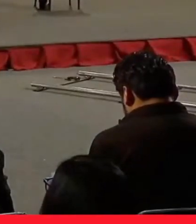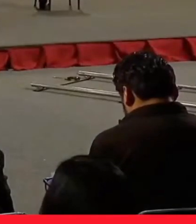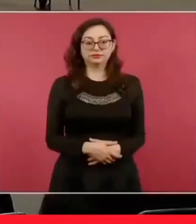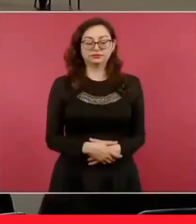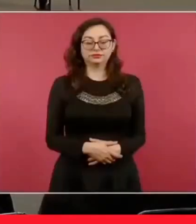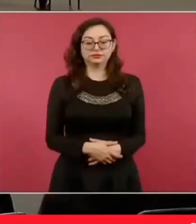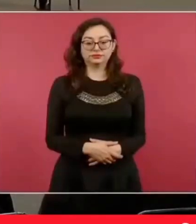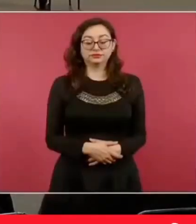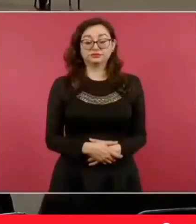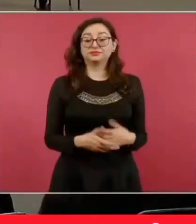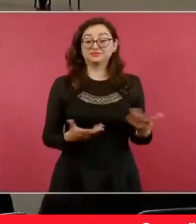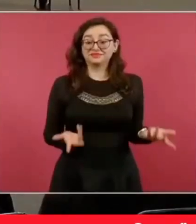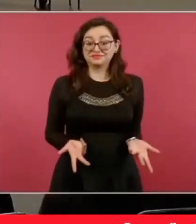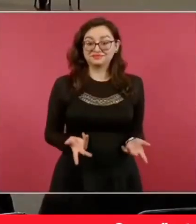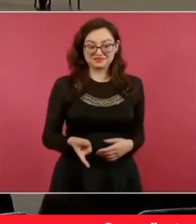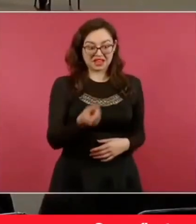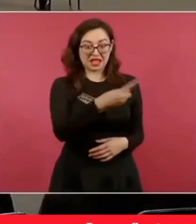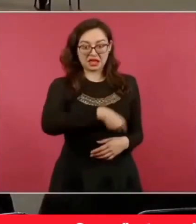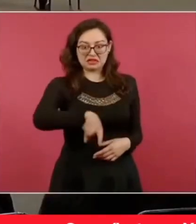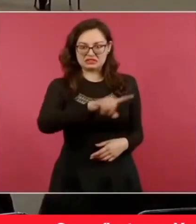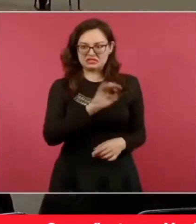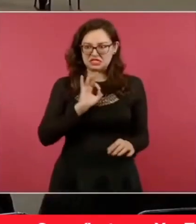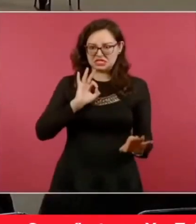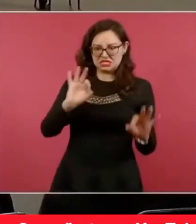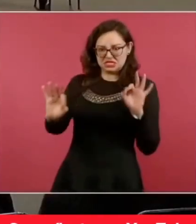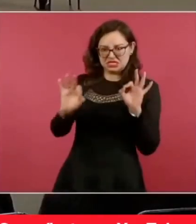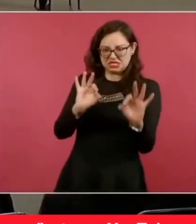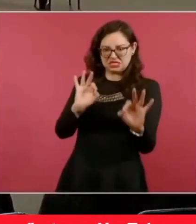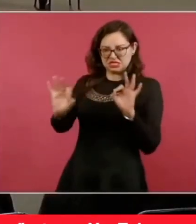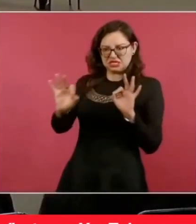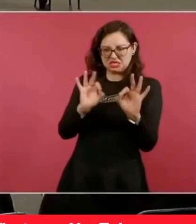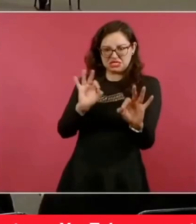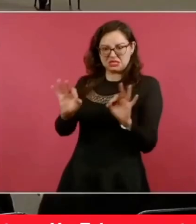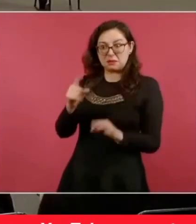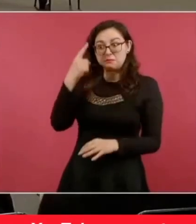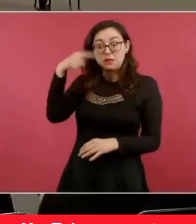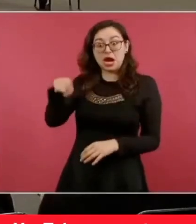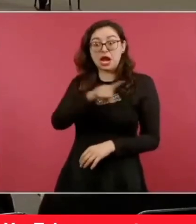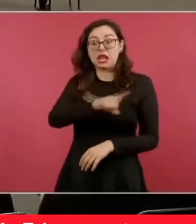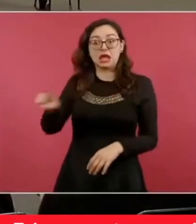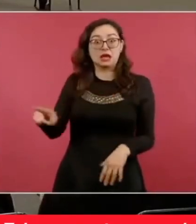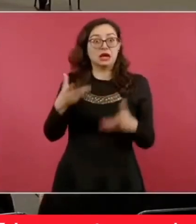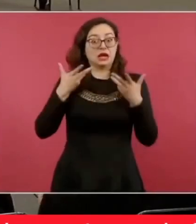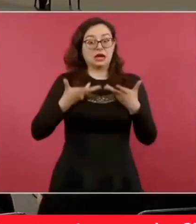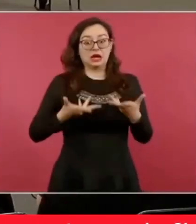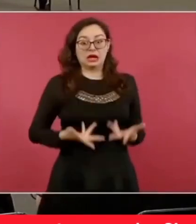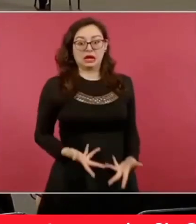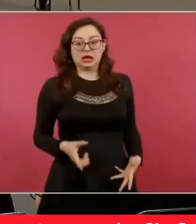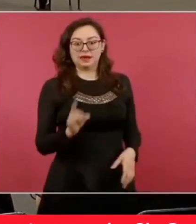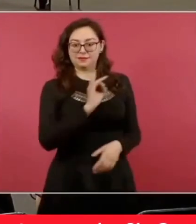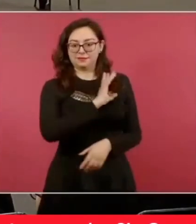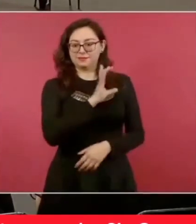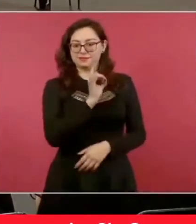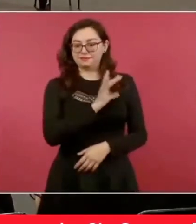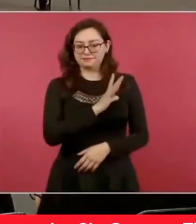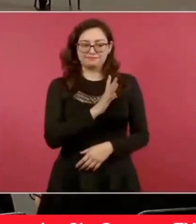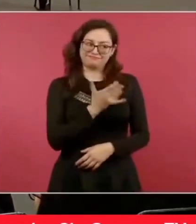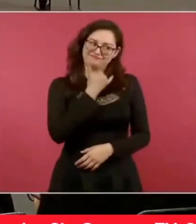gente? ¿O qué tal el señor Leo Zuckerman, quien es un cliente frecuente